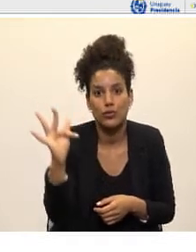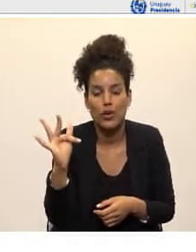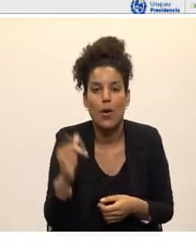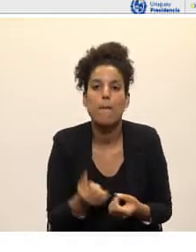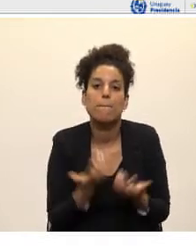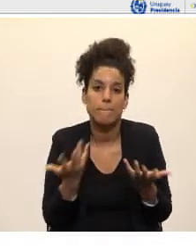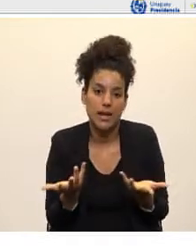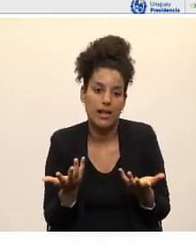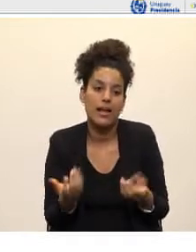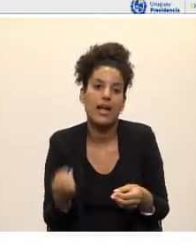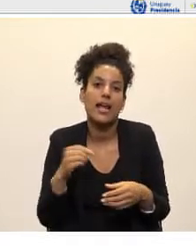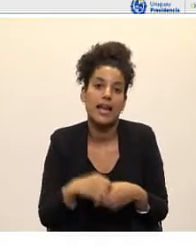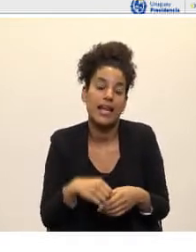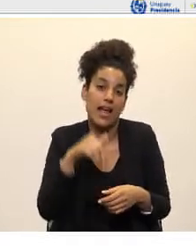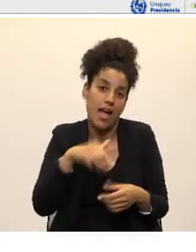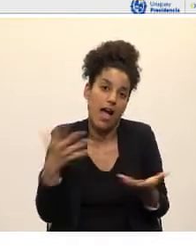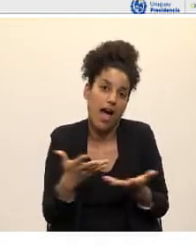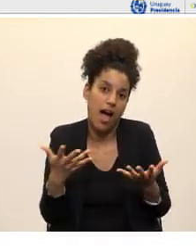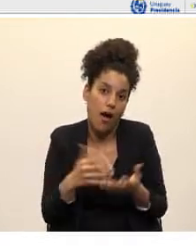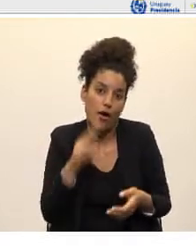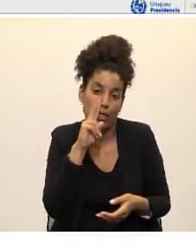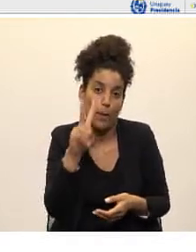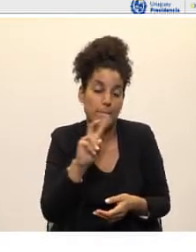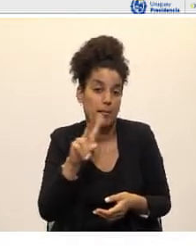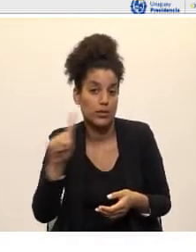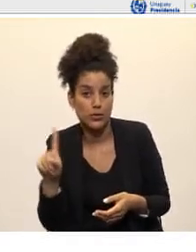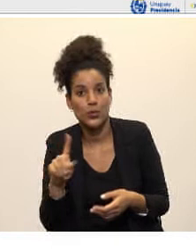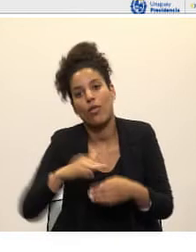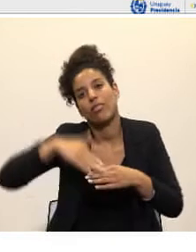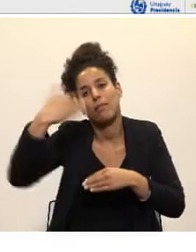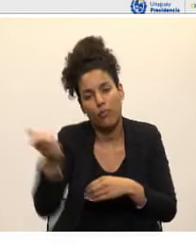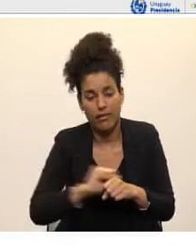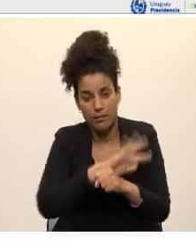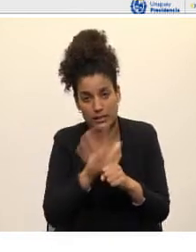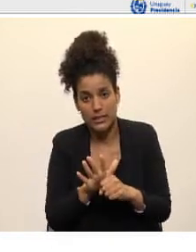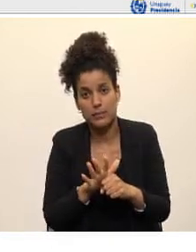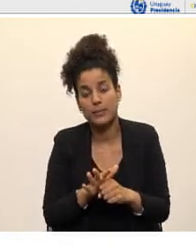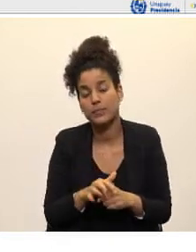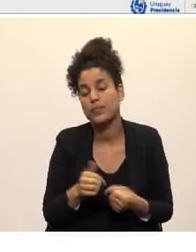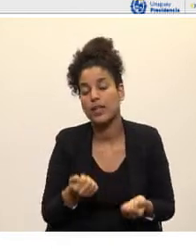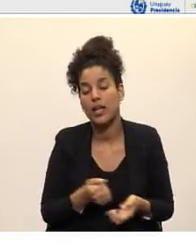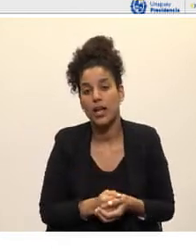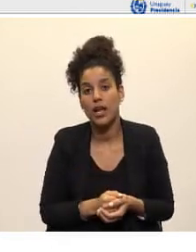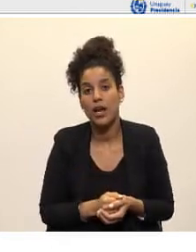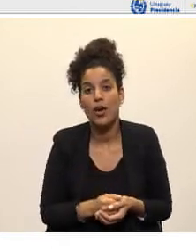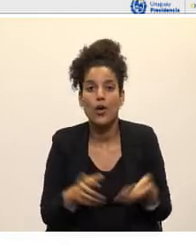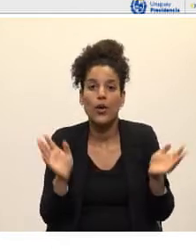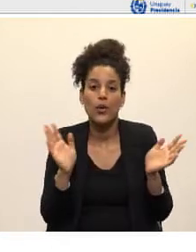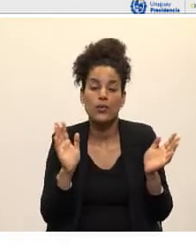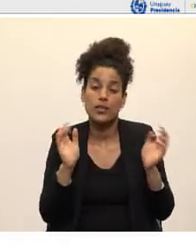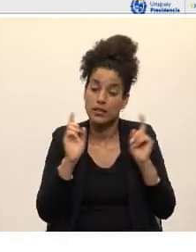ciudadanos del siglo XXI, sobre todo en la pospandemia. Me parece que no puedo dejar también de